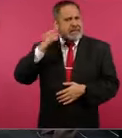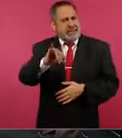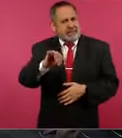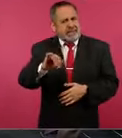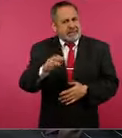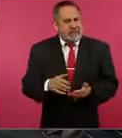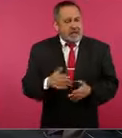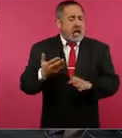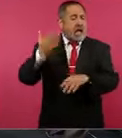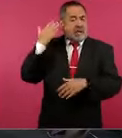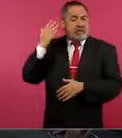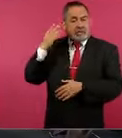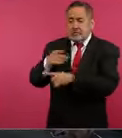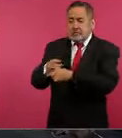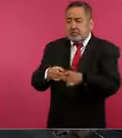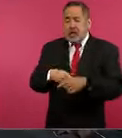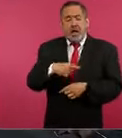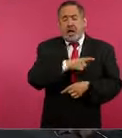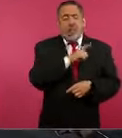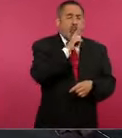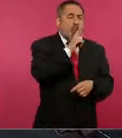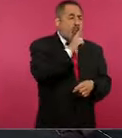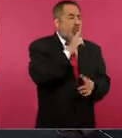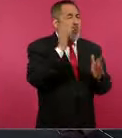no decían nada.